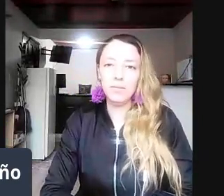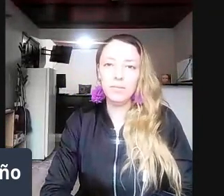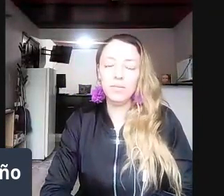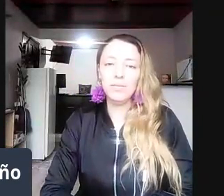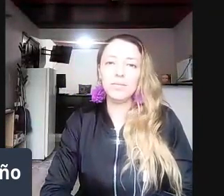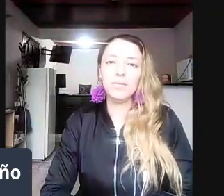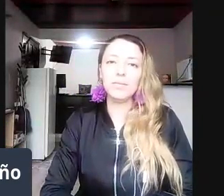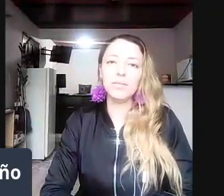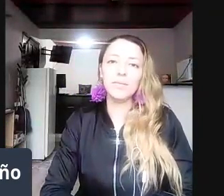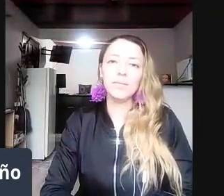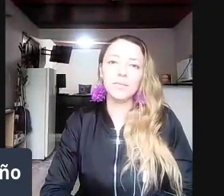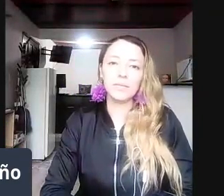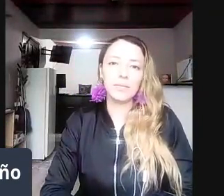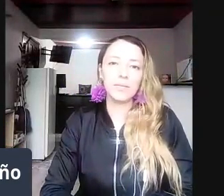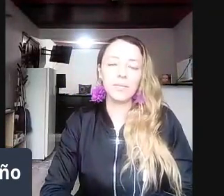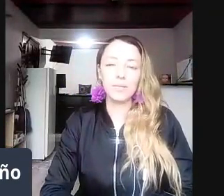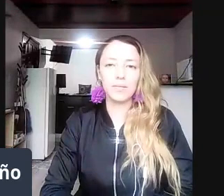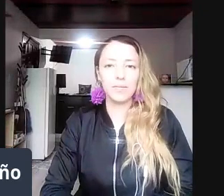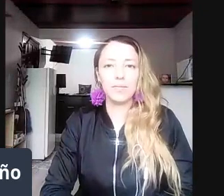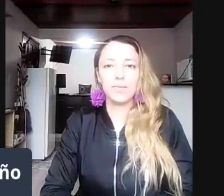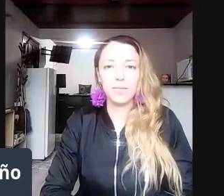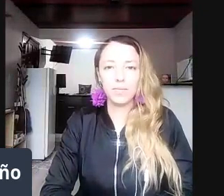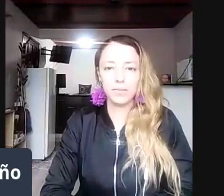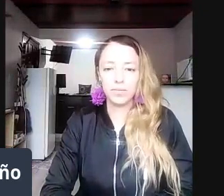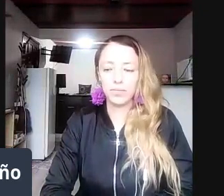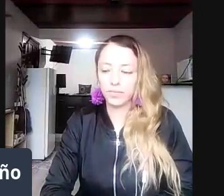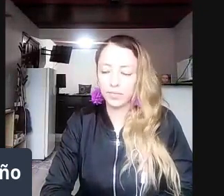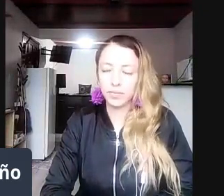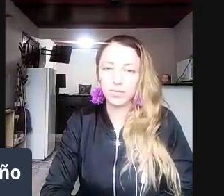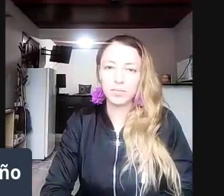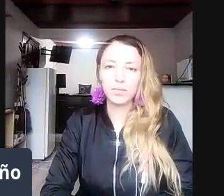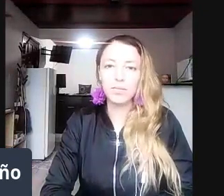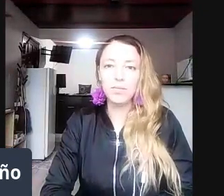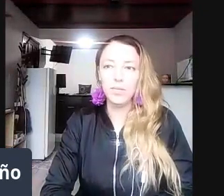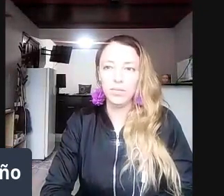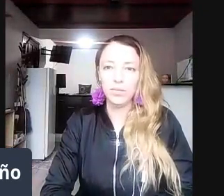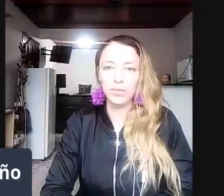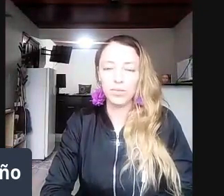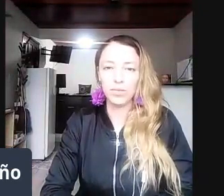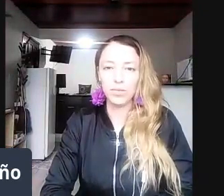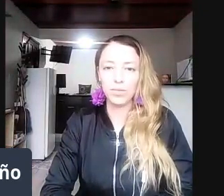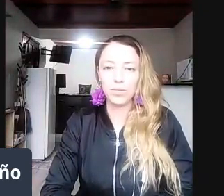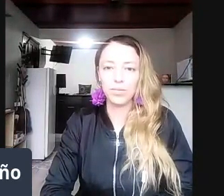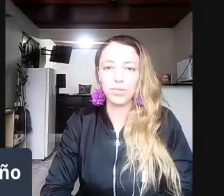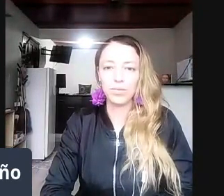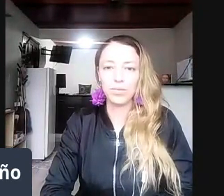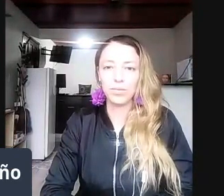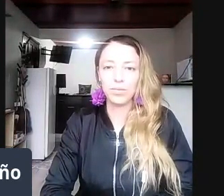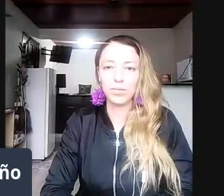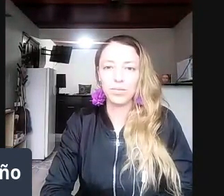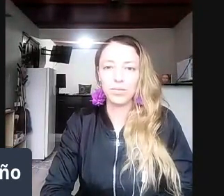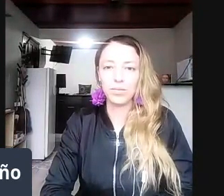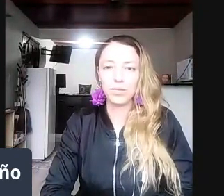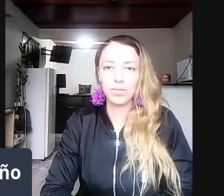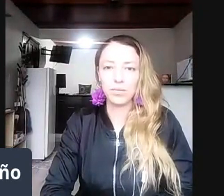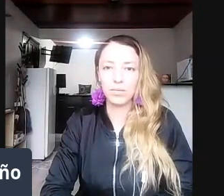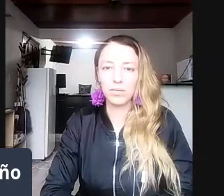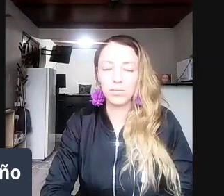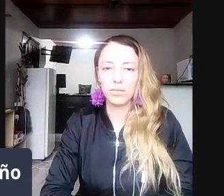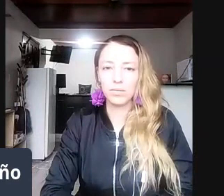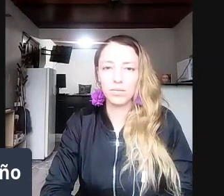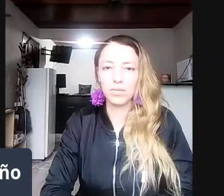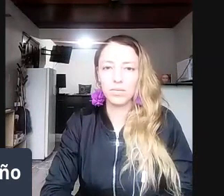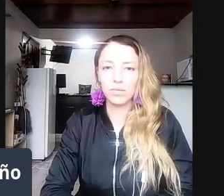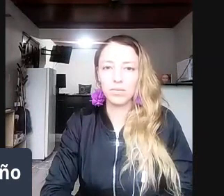que era ya testimoniales nosotros reunimos a muchos grupos que estuvieron cerca jaime al grupo de